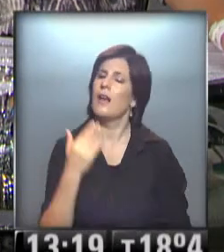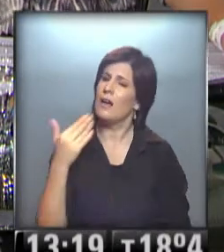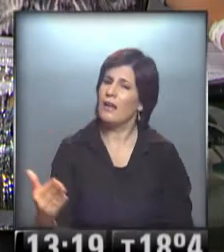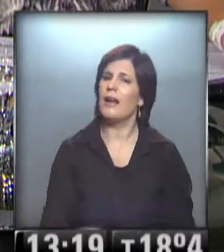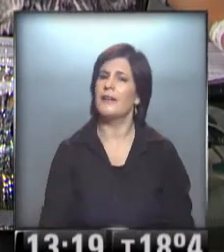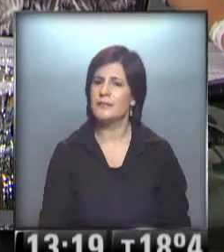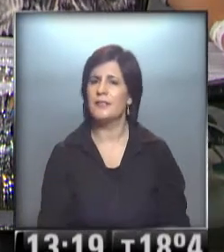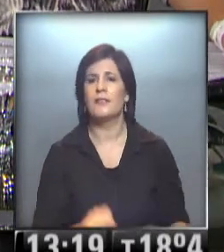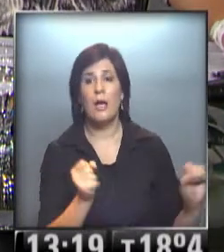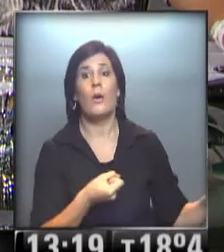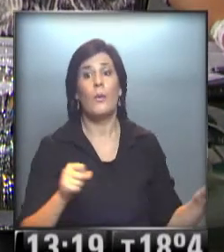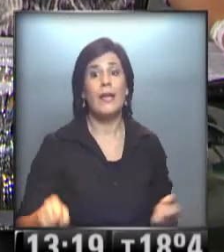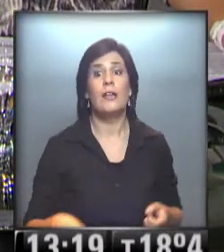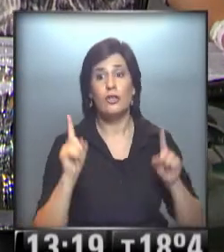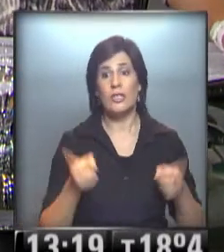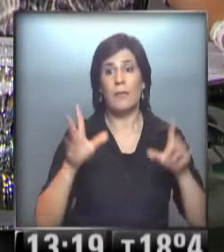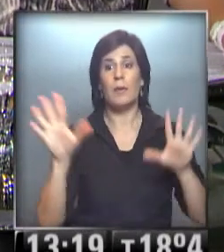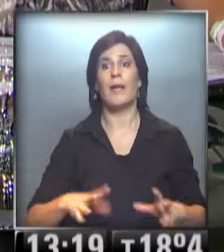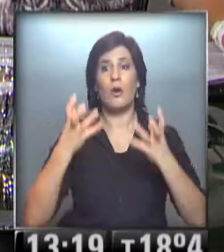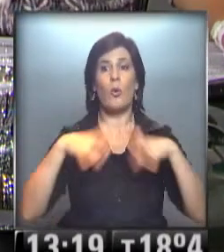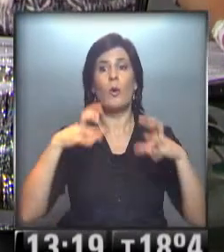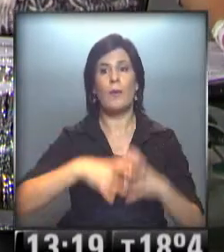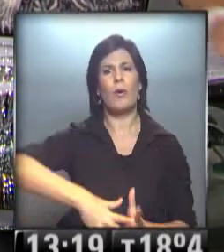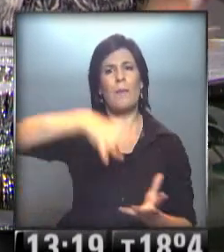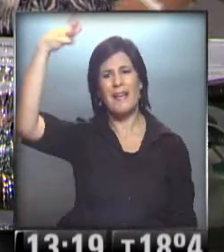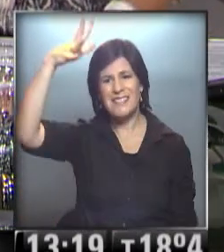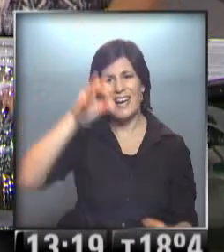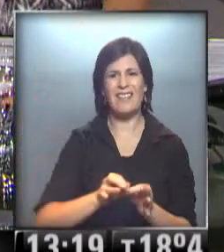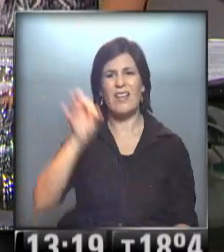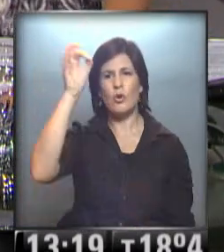Bueno, en Bariloche también hicieron el huevo de Pascua más grande del mundo, enorme. Casi 9 metros. Impresionante. Sí.